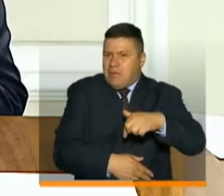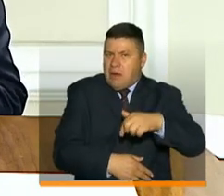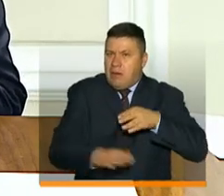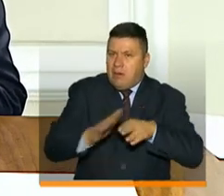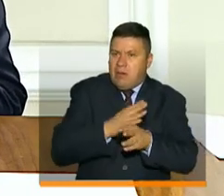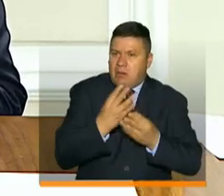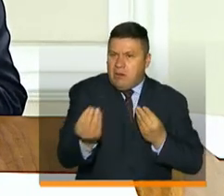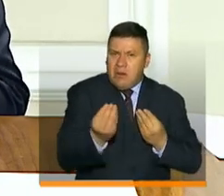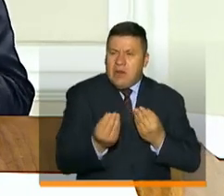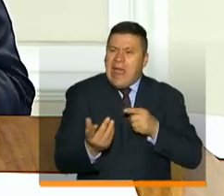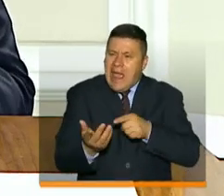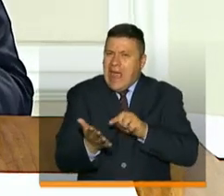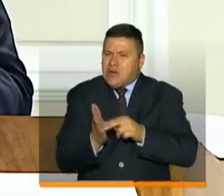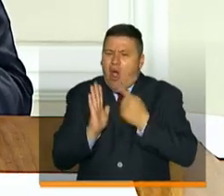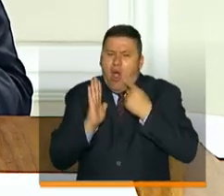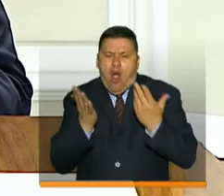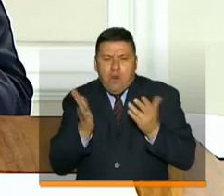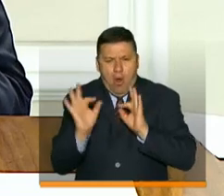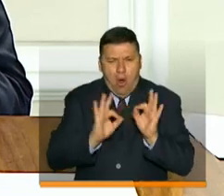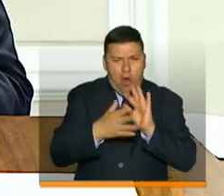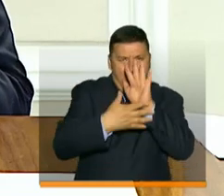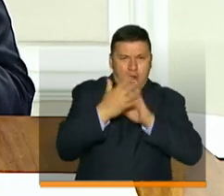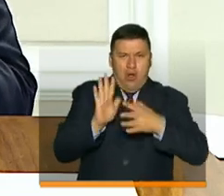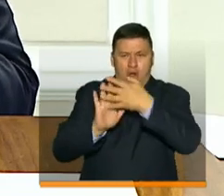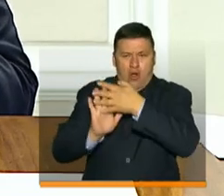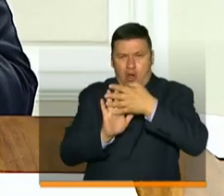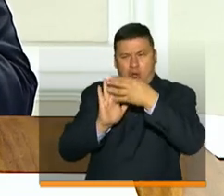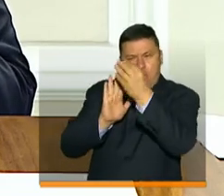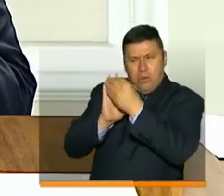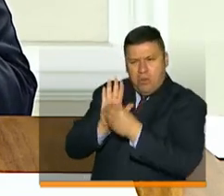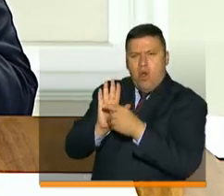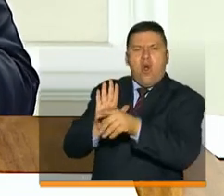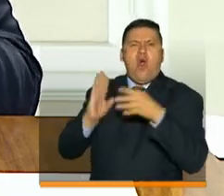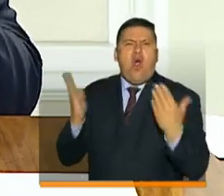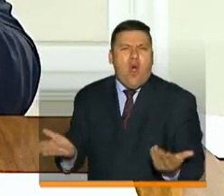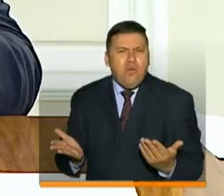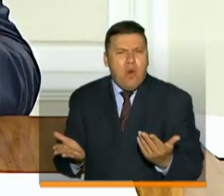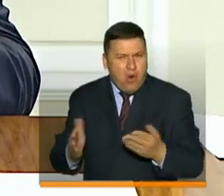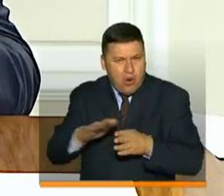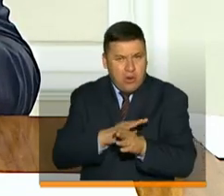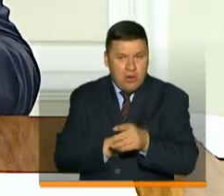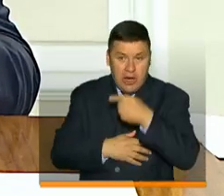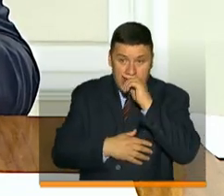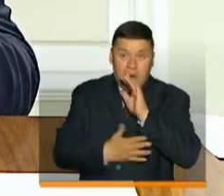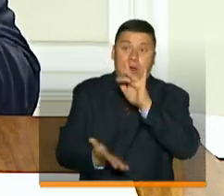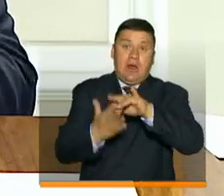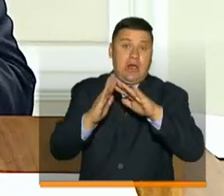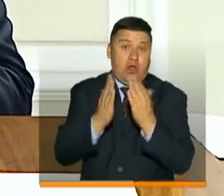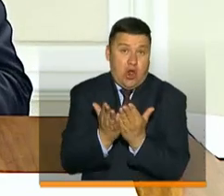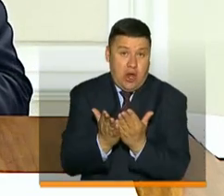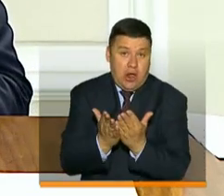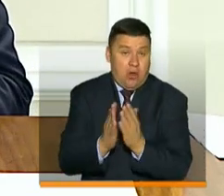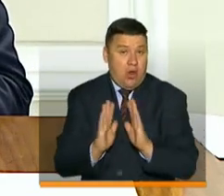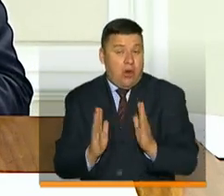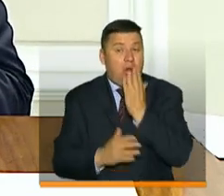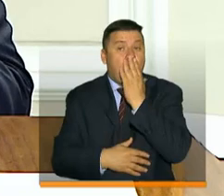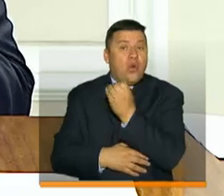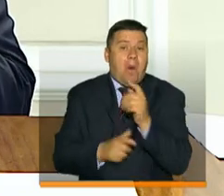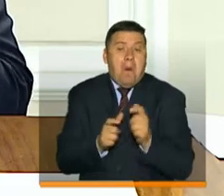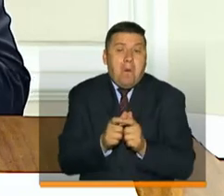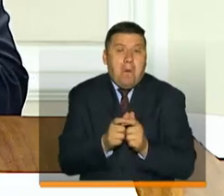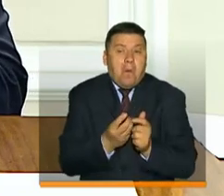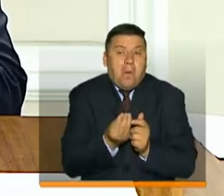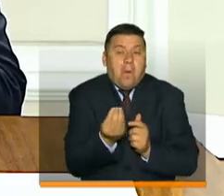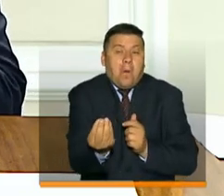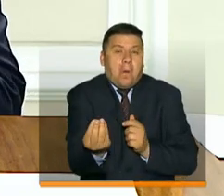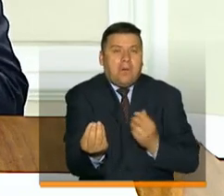se ha pensado en el modelo de alternancia, estamos pensando no solamente en que tengamos niños yendo al colegio, pero con un número reducido, y